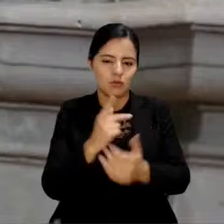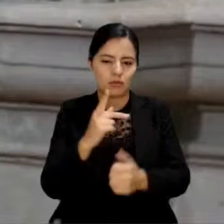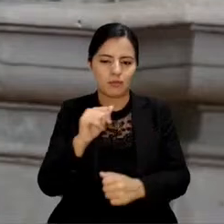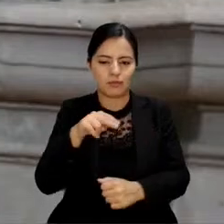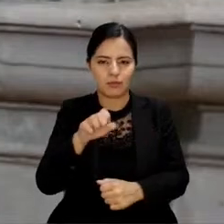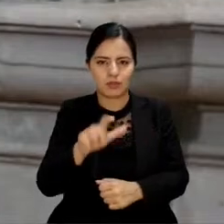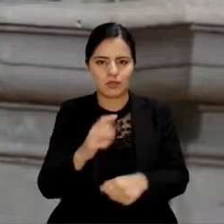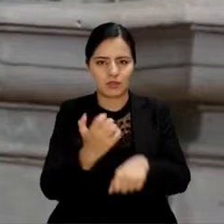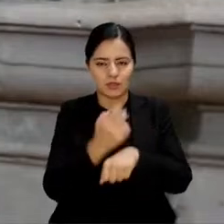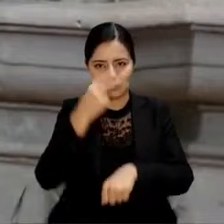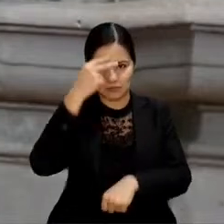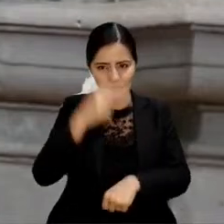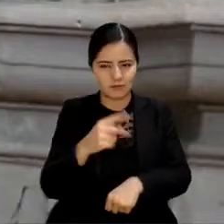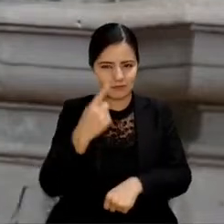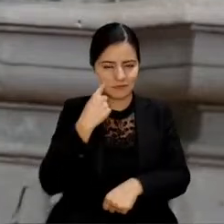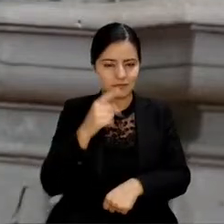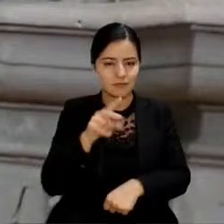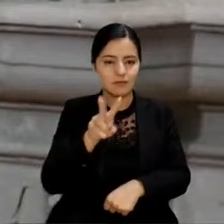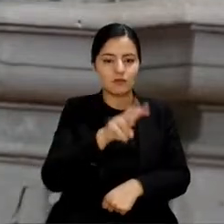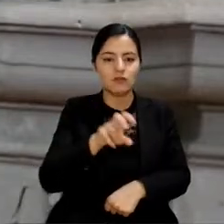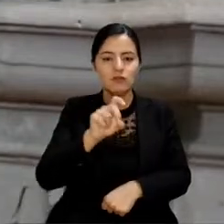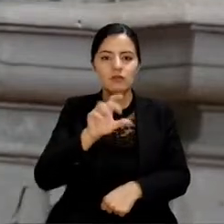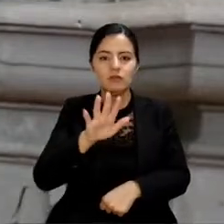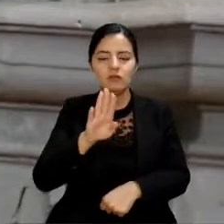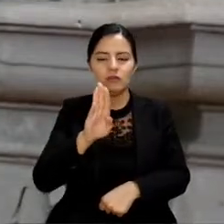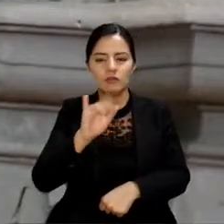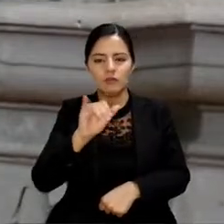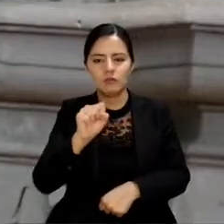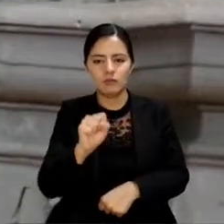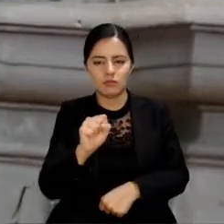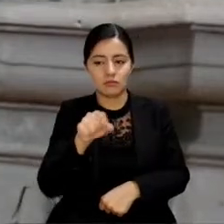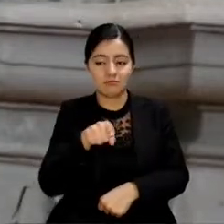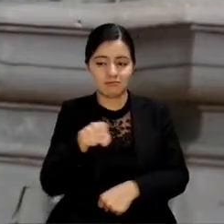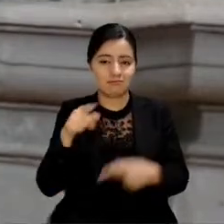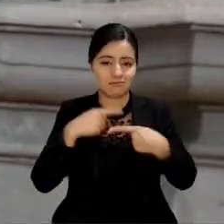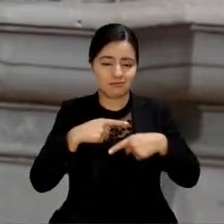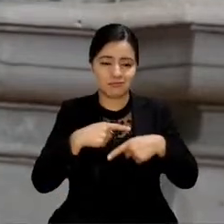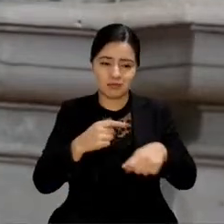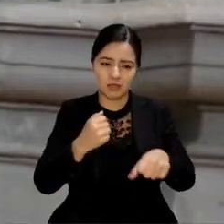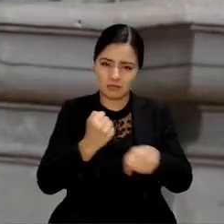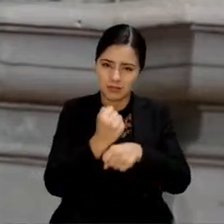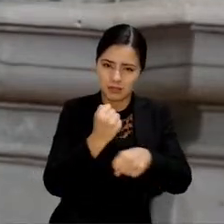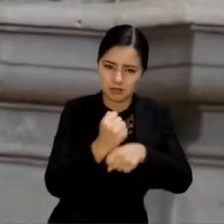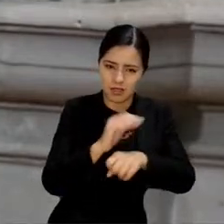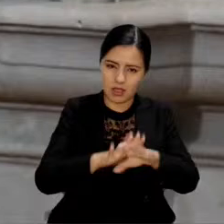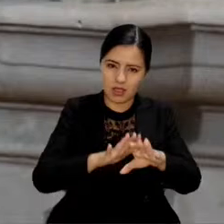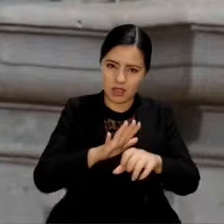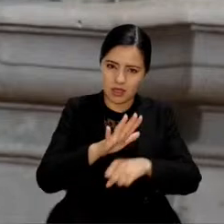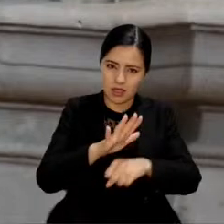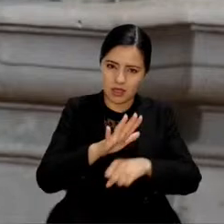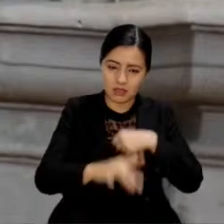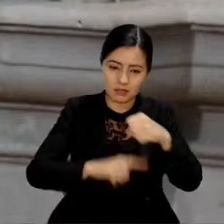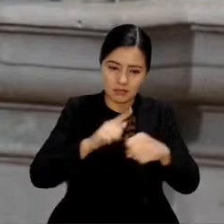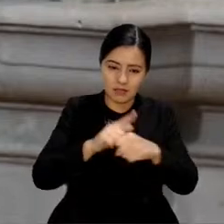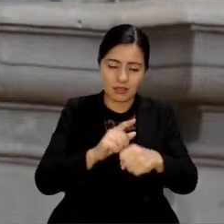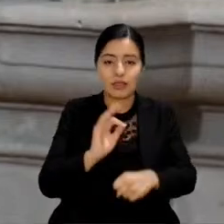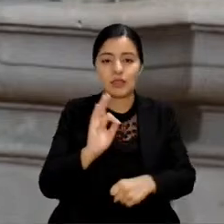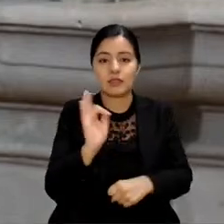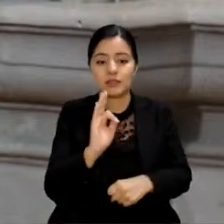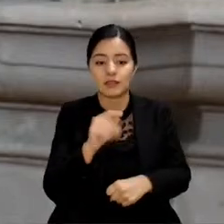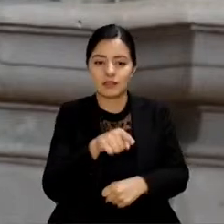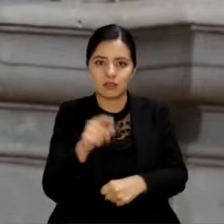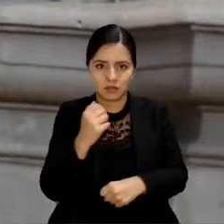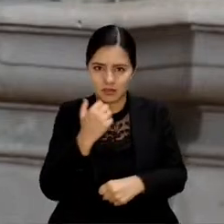sigue. Artículo 235 bis. Comete el delito de maltrato animal quien por acción o omisión cause